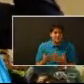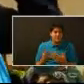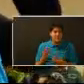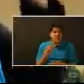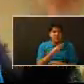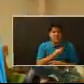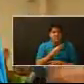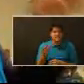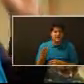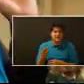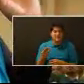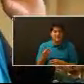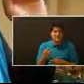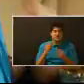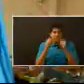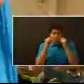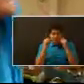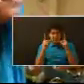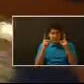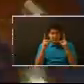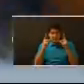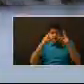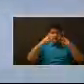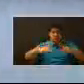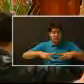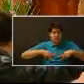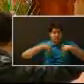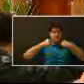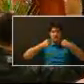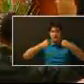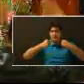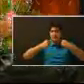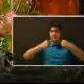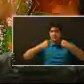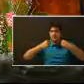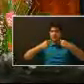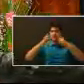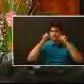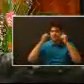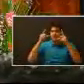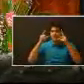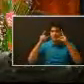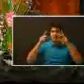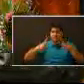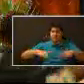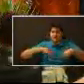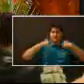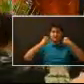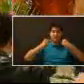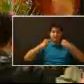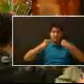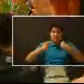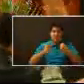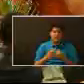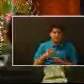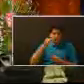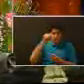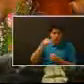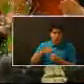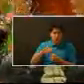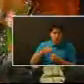orden, despierten a los valientes, despierten a los valientes.